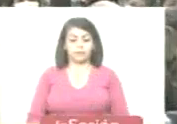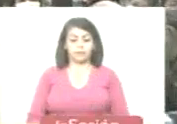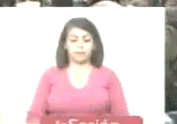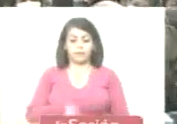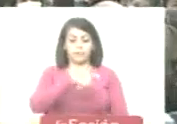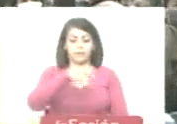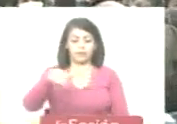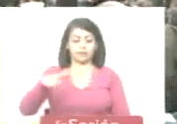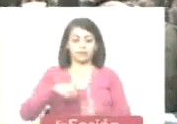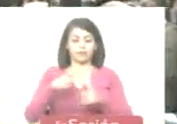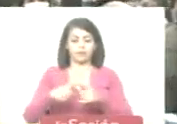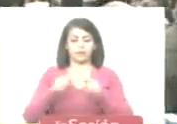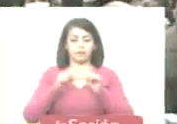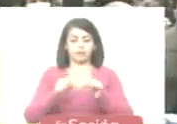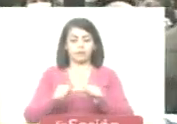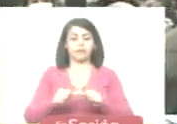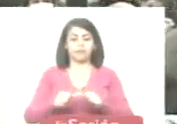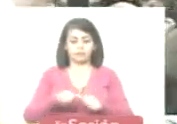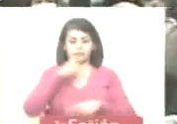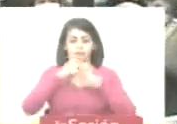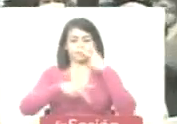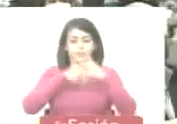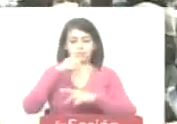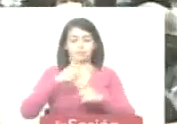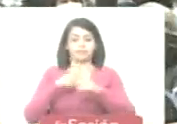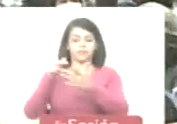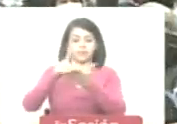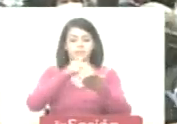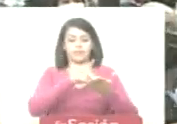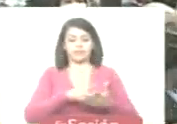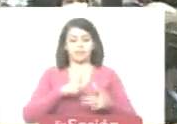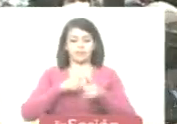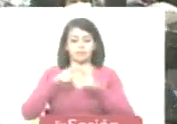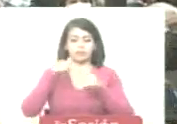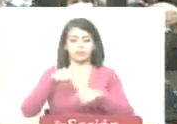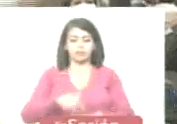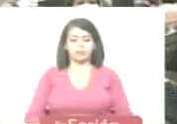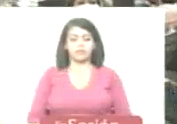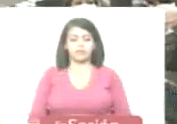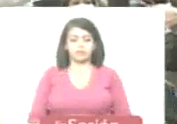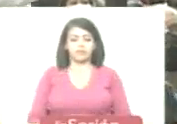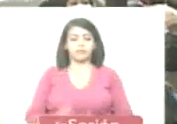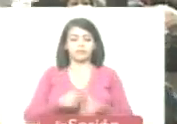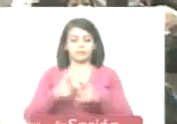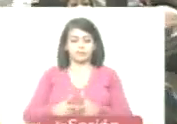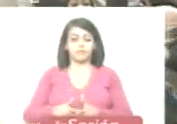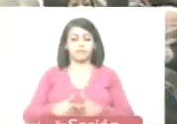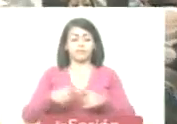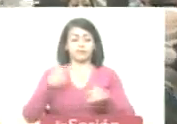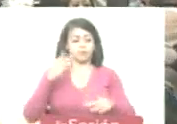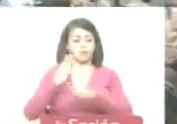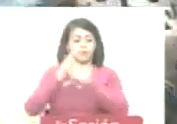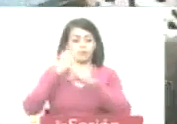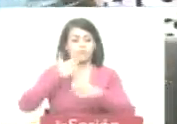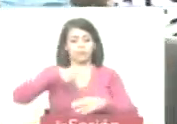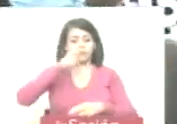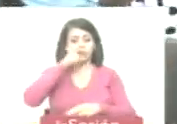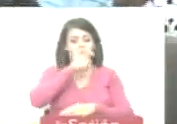personas, políticos, que participaron en esa agresión brutal contra nuestro